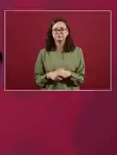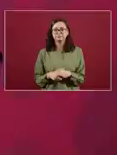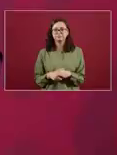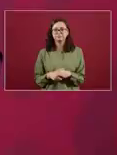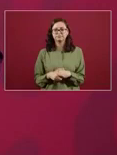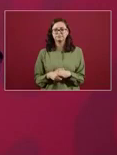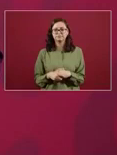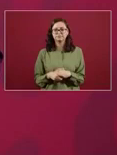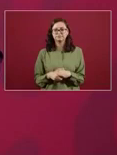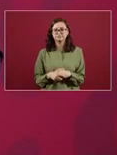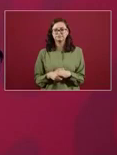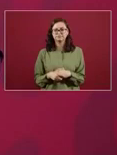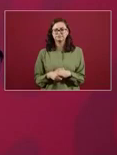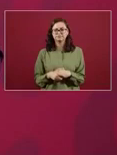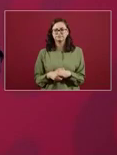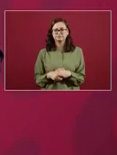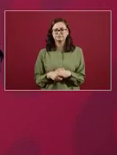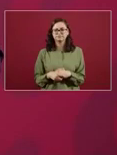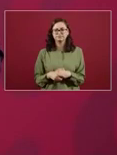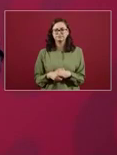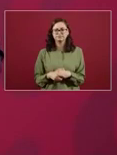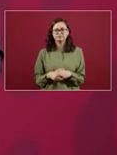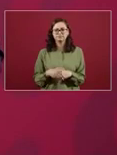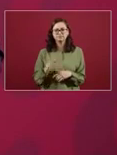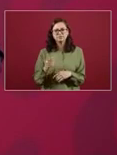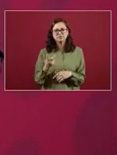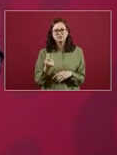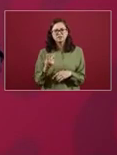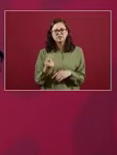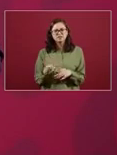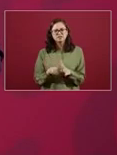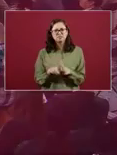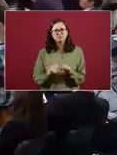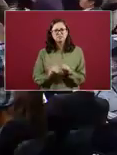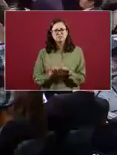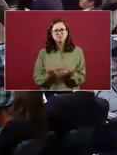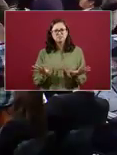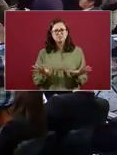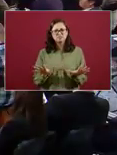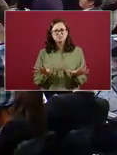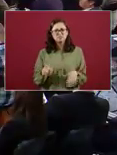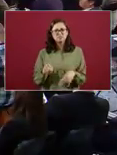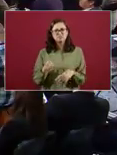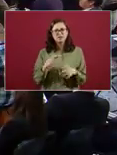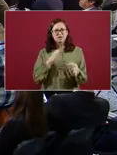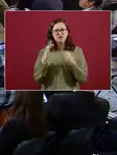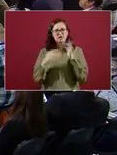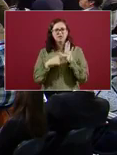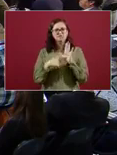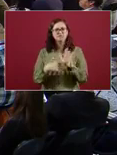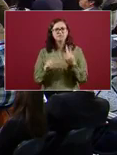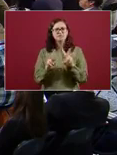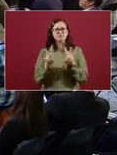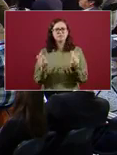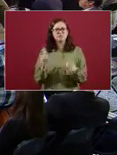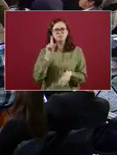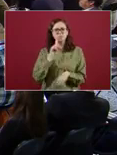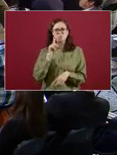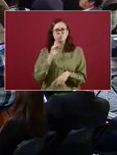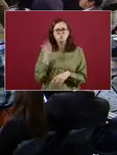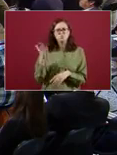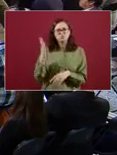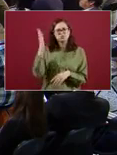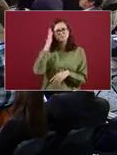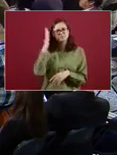Hugo Páez, de Impacto, el diario Televisión. Hubo un reporte de la comisionada sobre